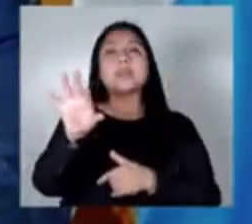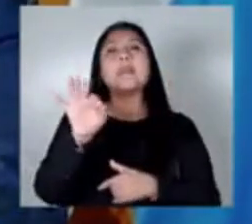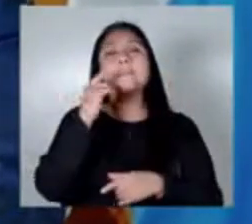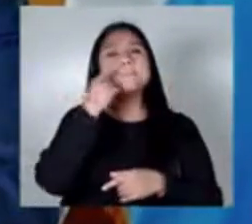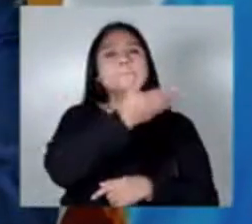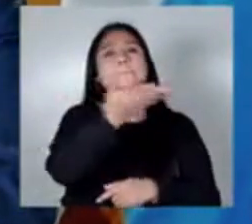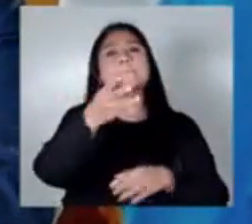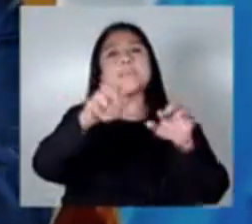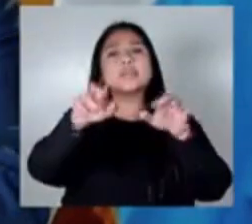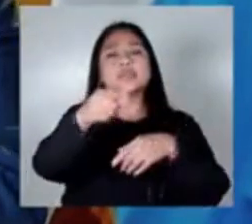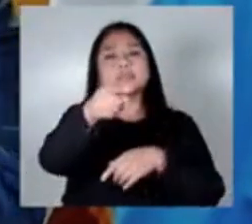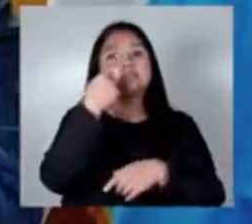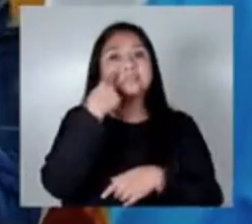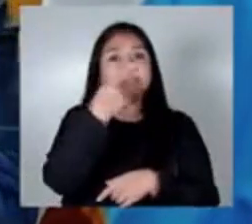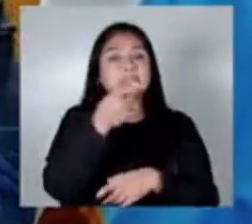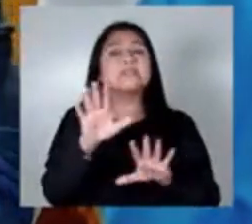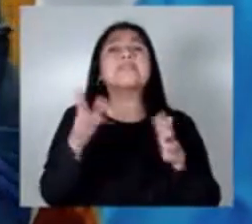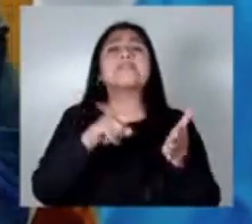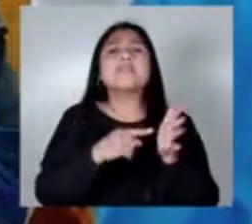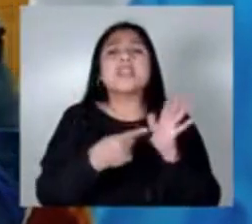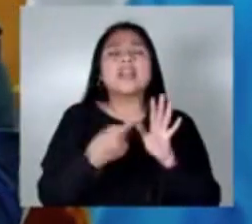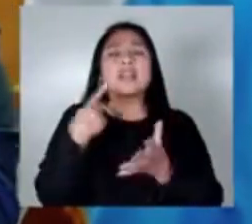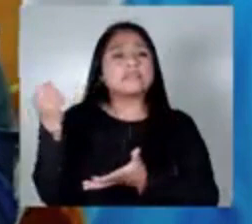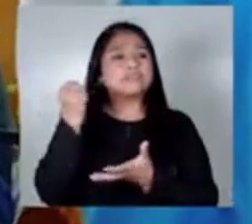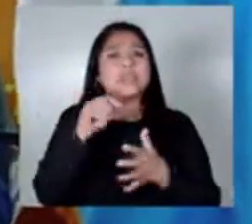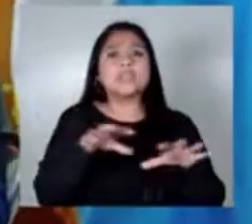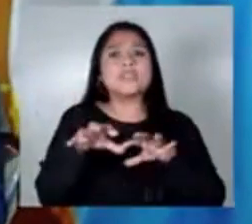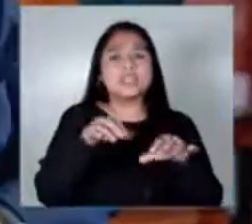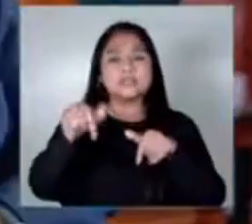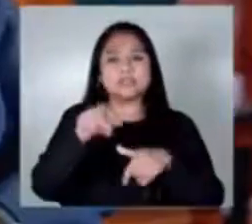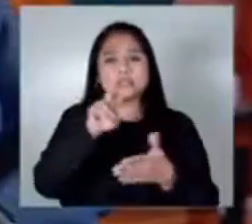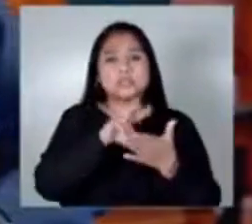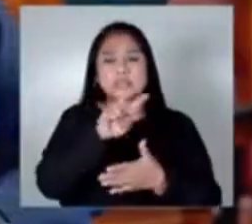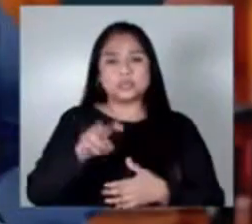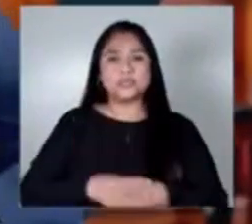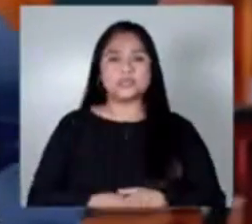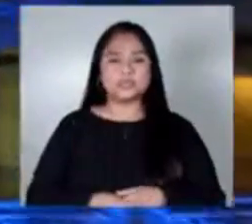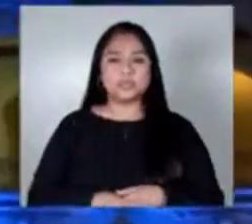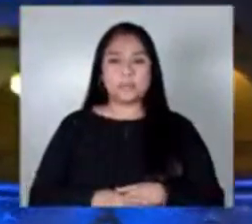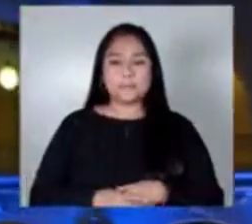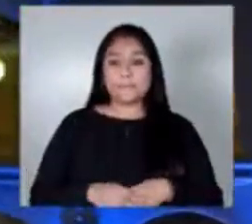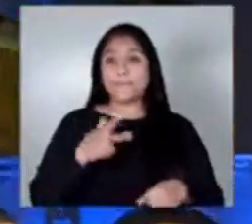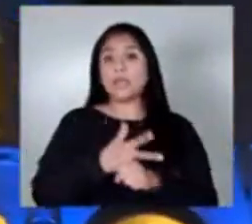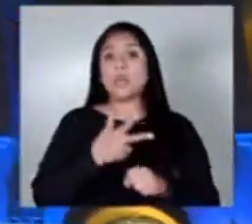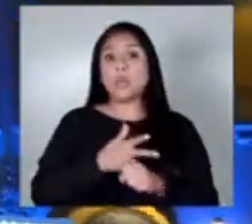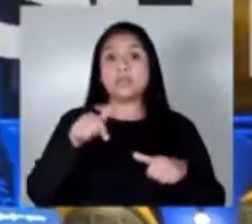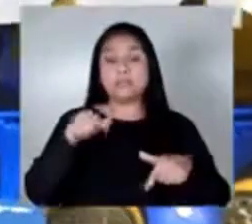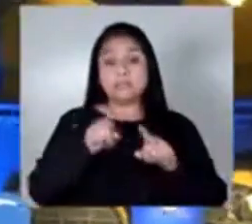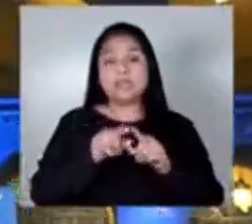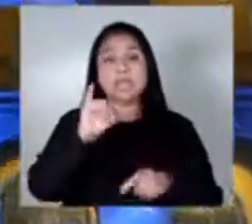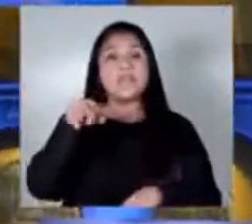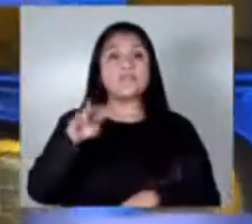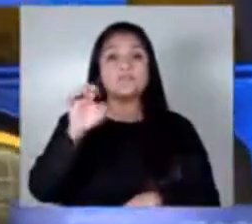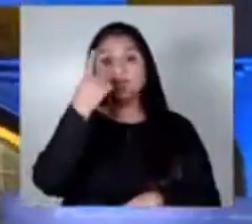si invitamos al público para conocer en qué consistió el Investment Summit 2022? Guatemala celebró el